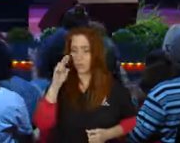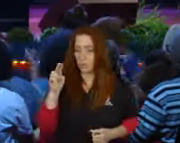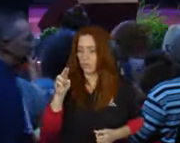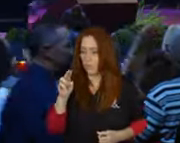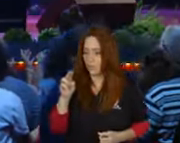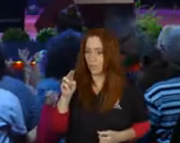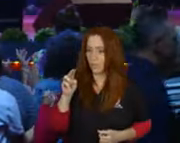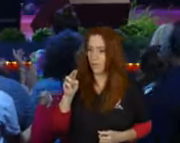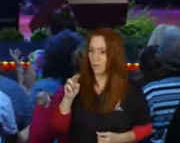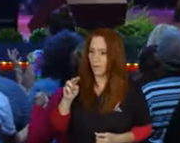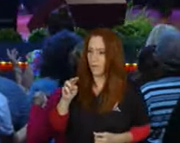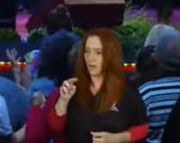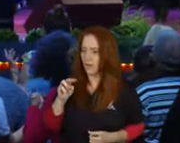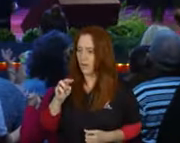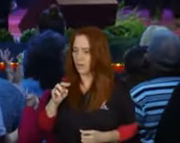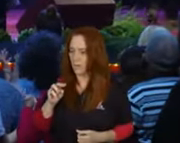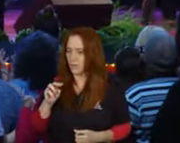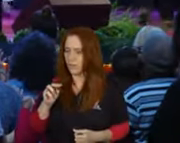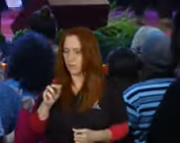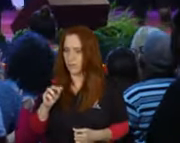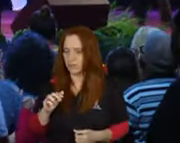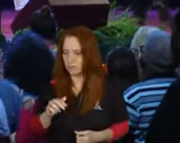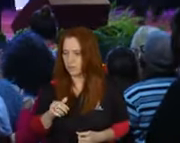Poder, poder de Dios.